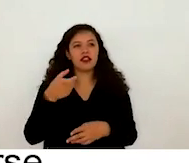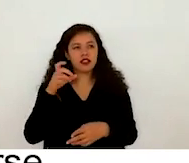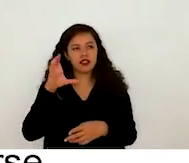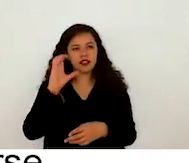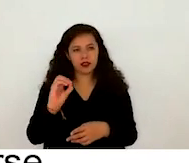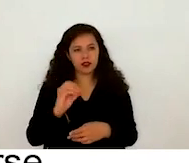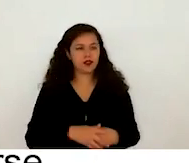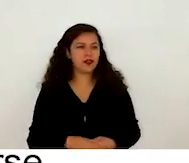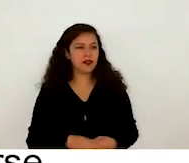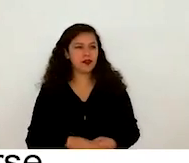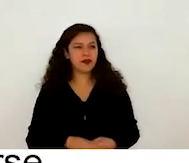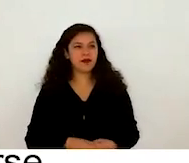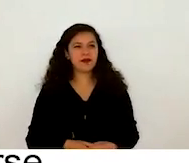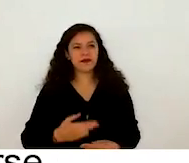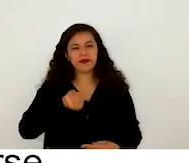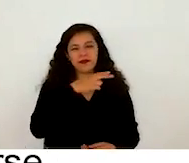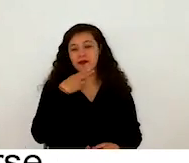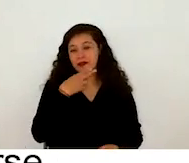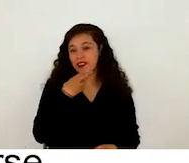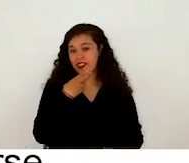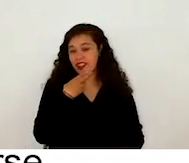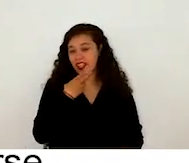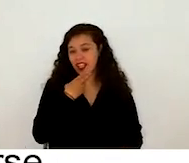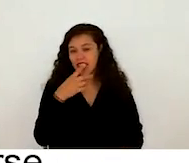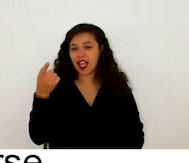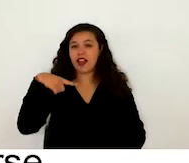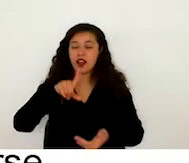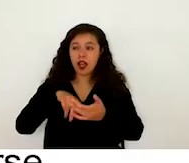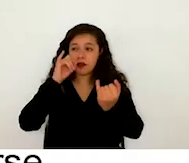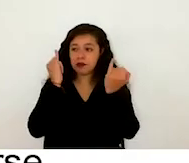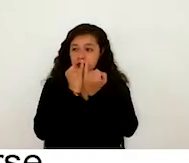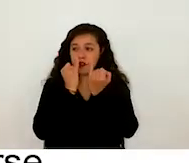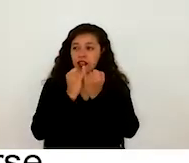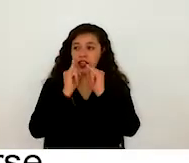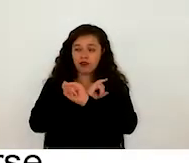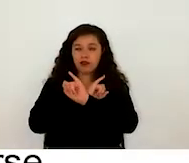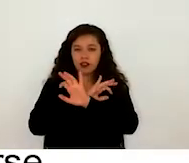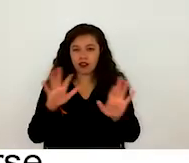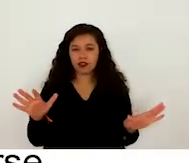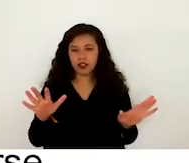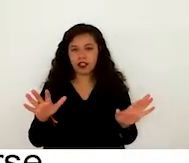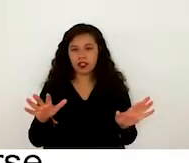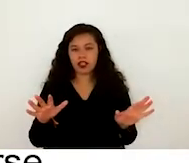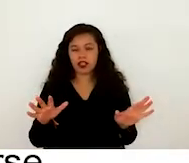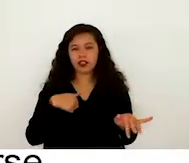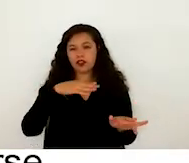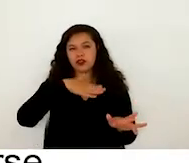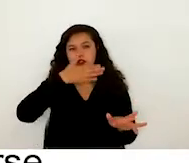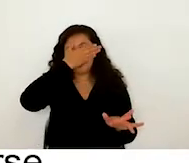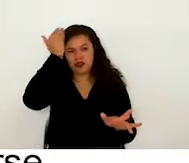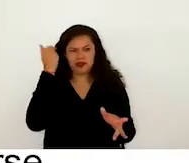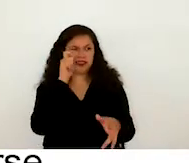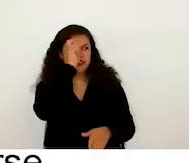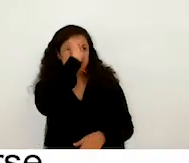si nosotros estamos dentro dentro del mismo código muchas veces nos vamos y no vamos a poder interpretar